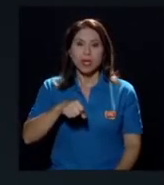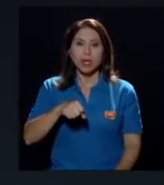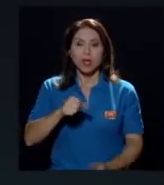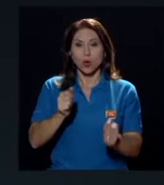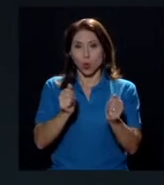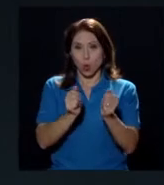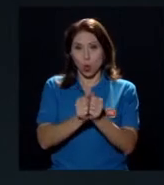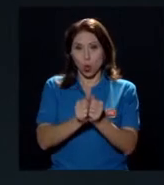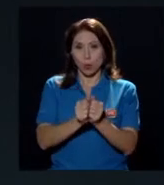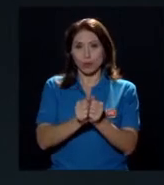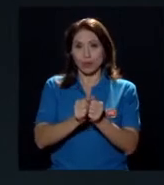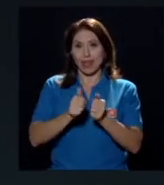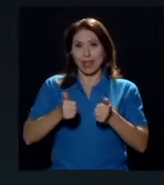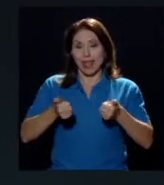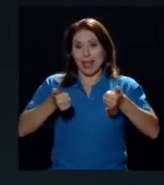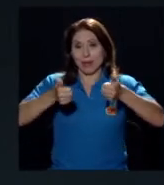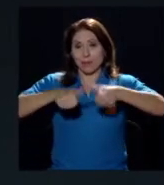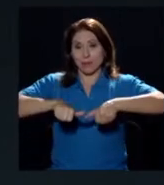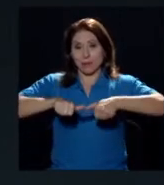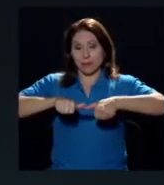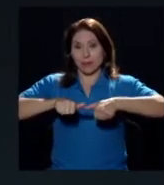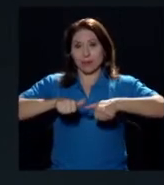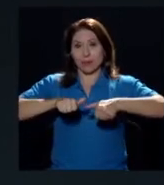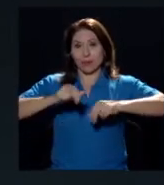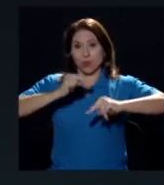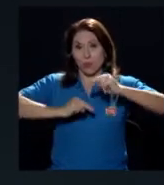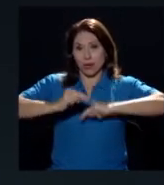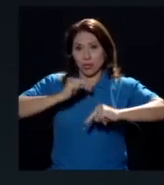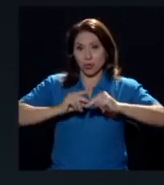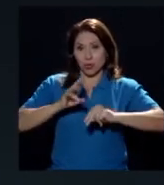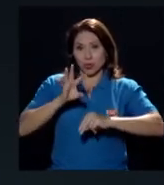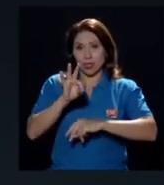con ese tratado Costa Rica completó